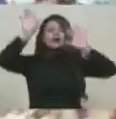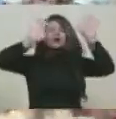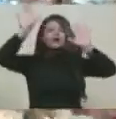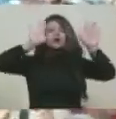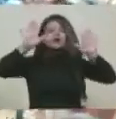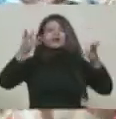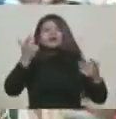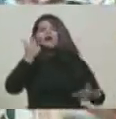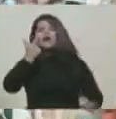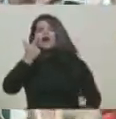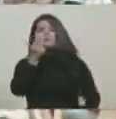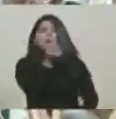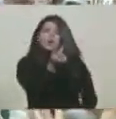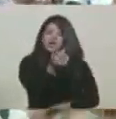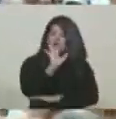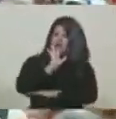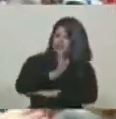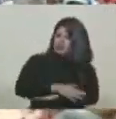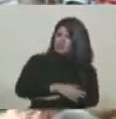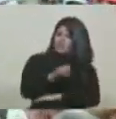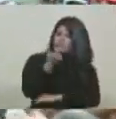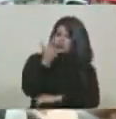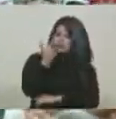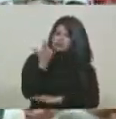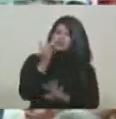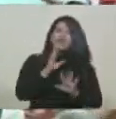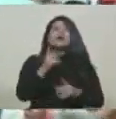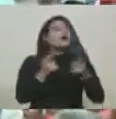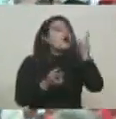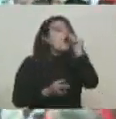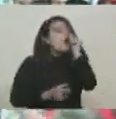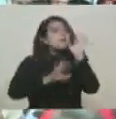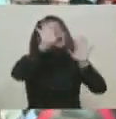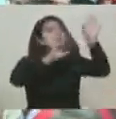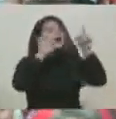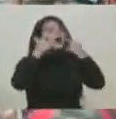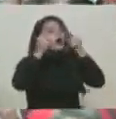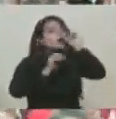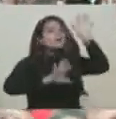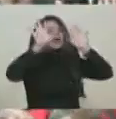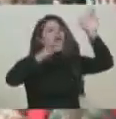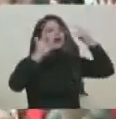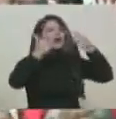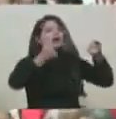Como que no vinieron hoy. Los hombres del estado Táchira.